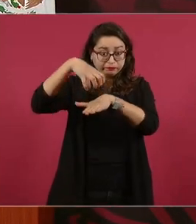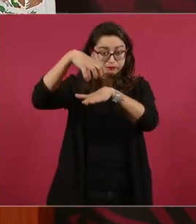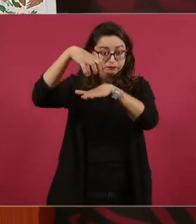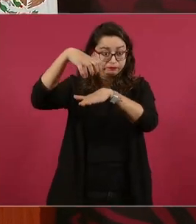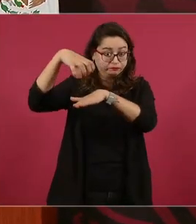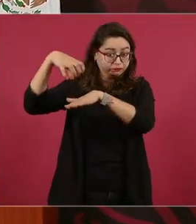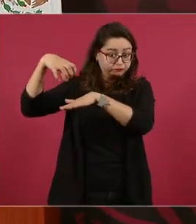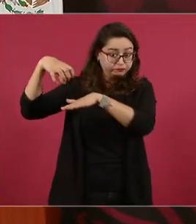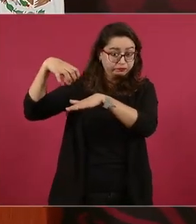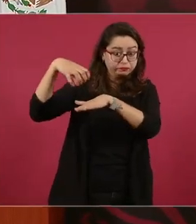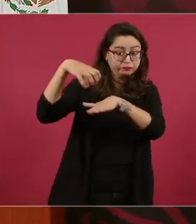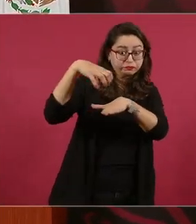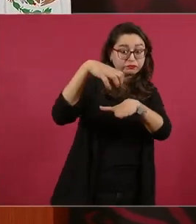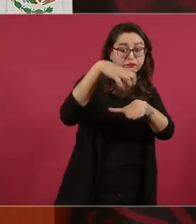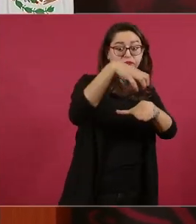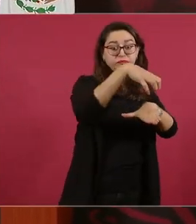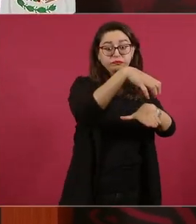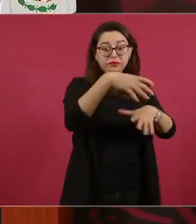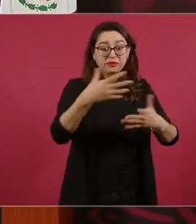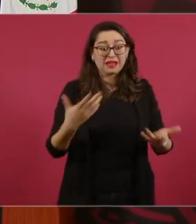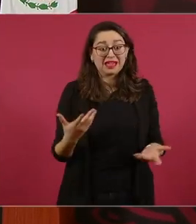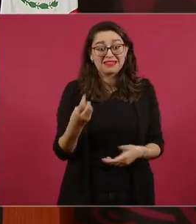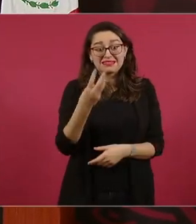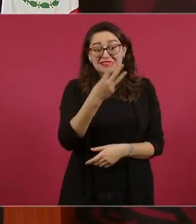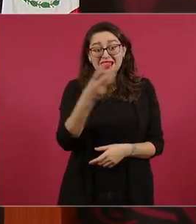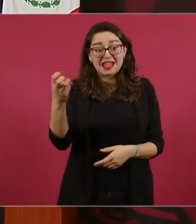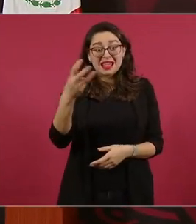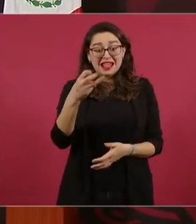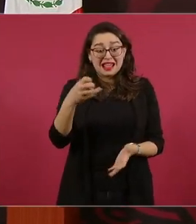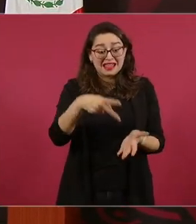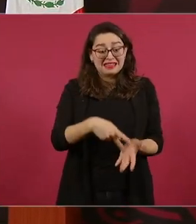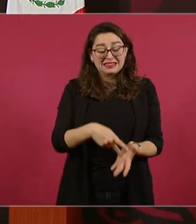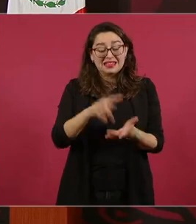trabe de 300 toneladas.